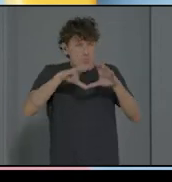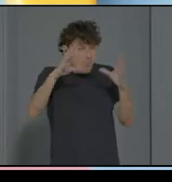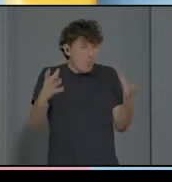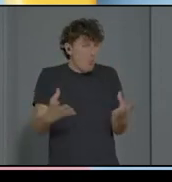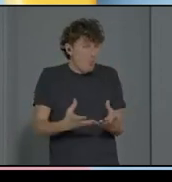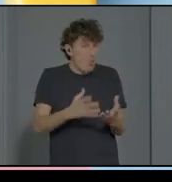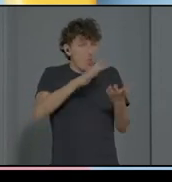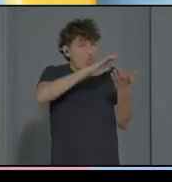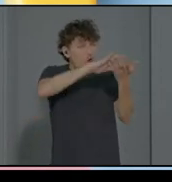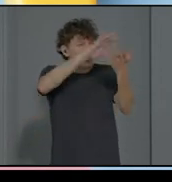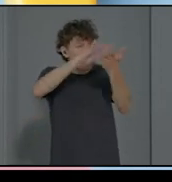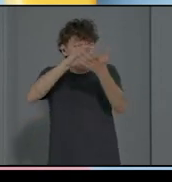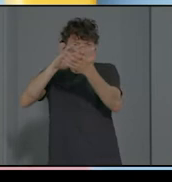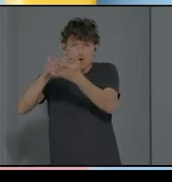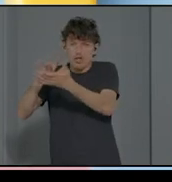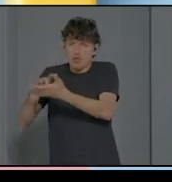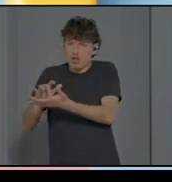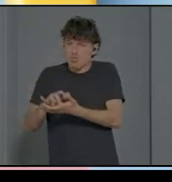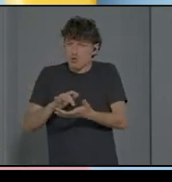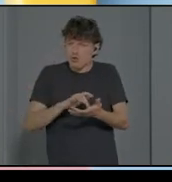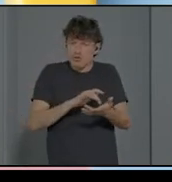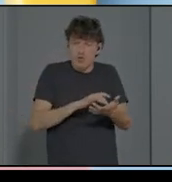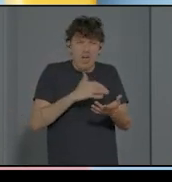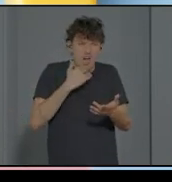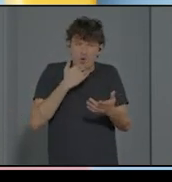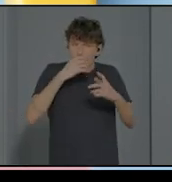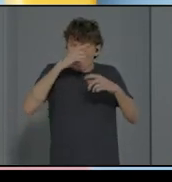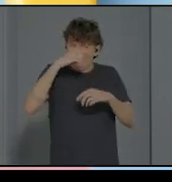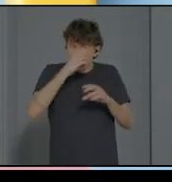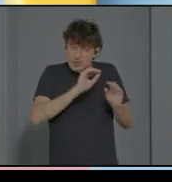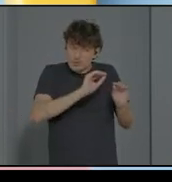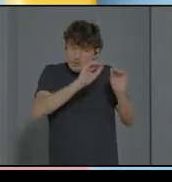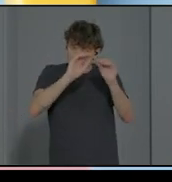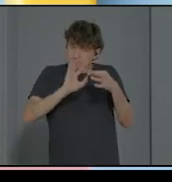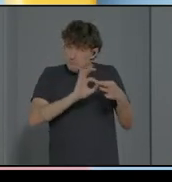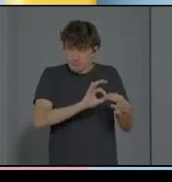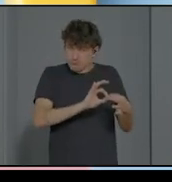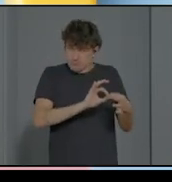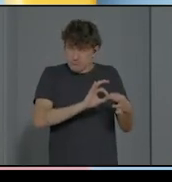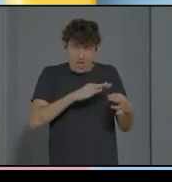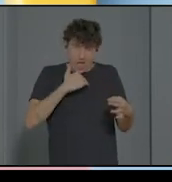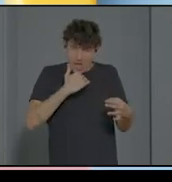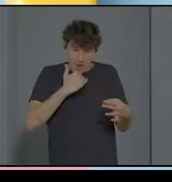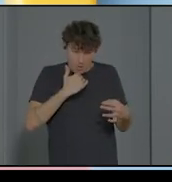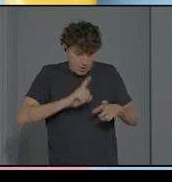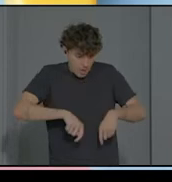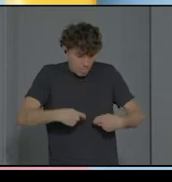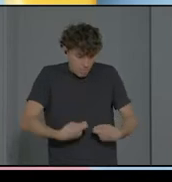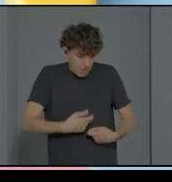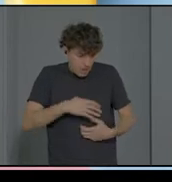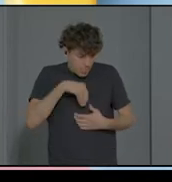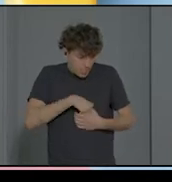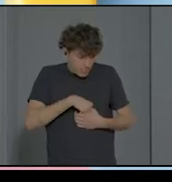que depende de la cultura de referencia. Tiene que haber un mecanismo biológico compartido que nos ofrece